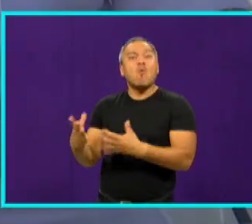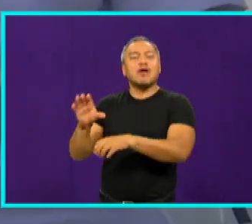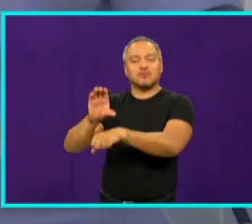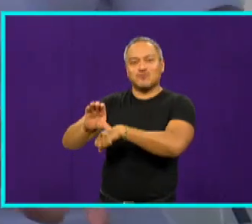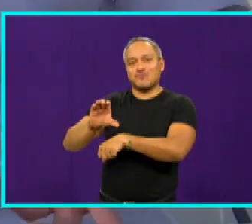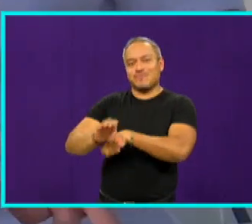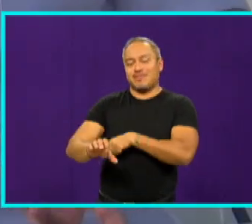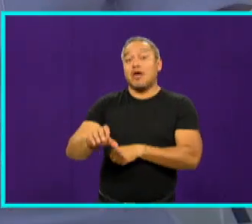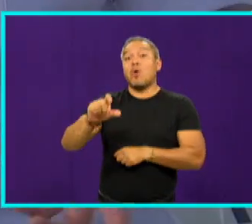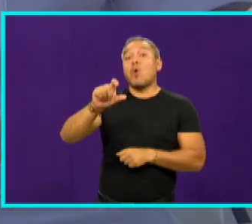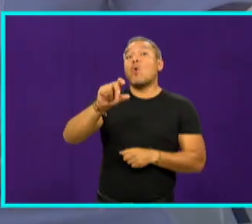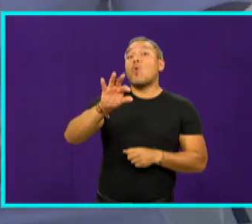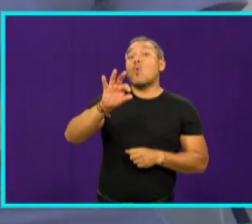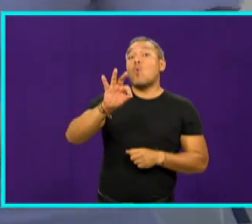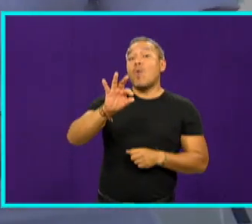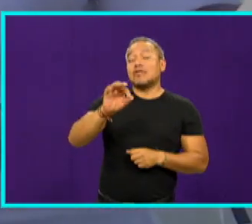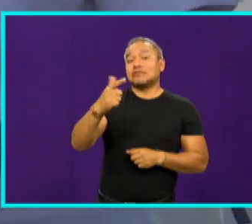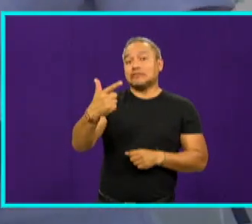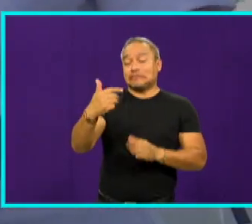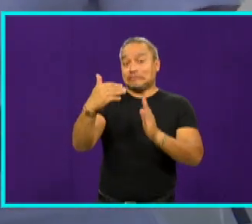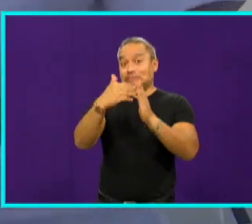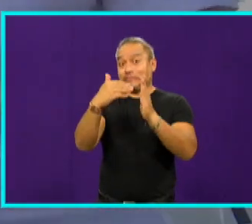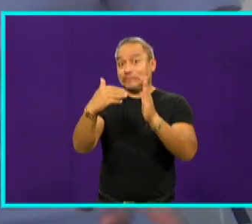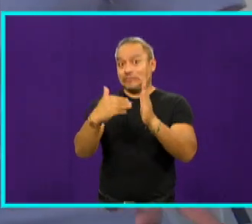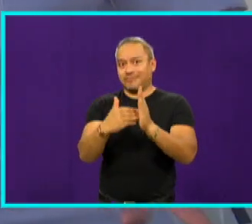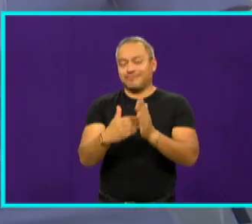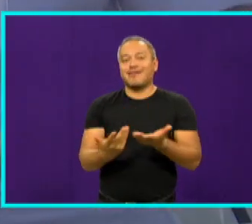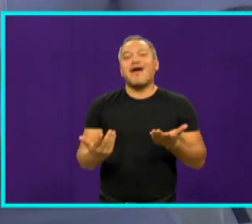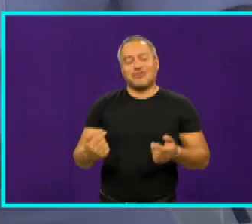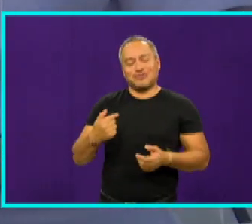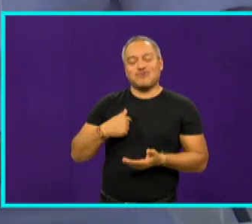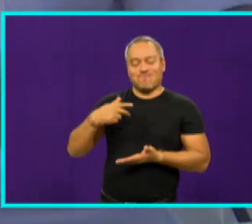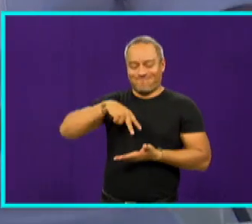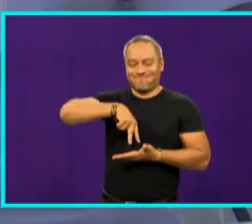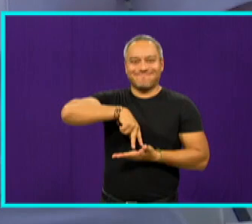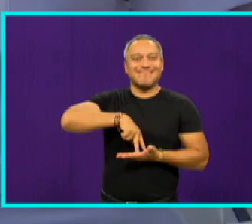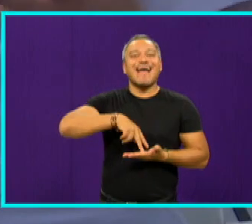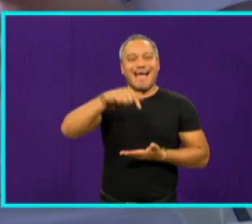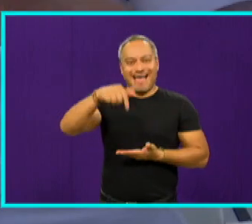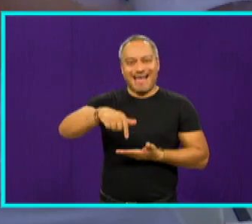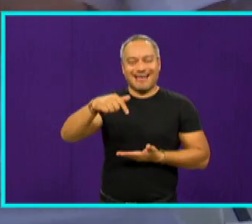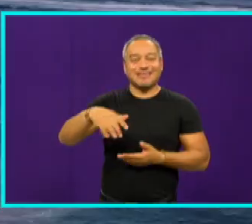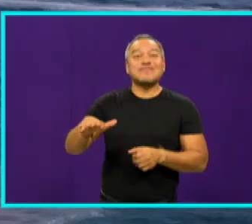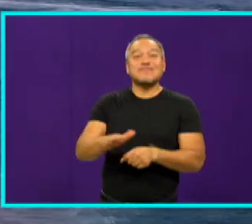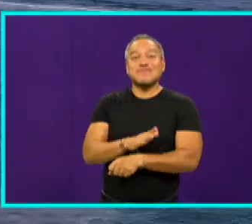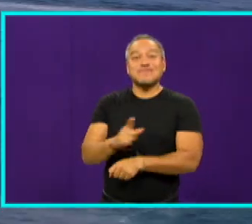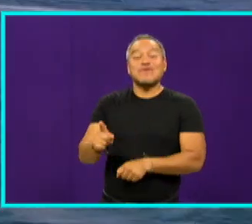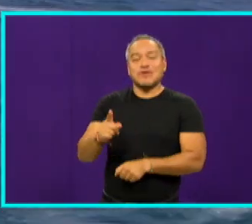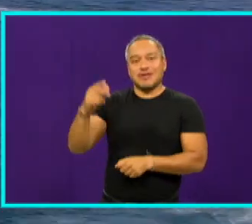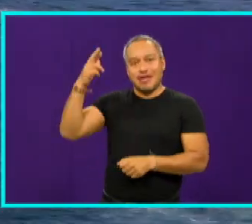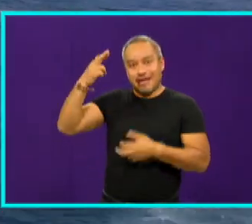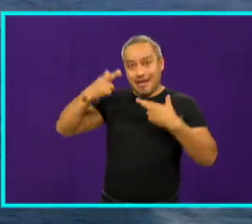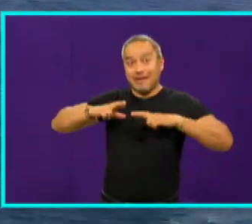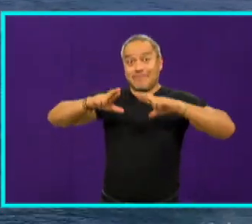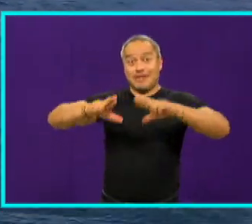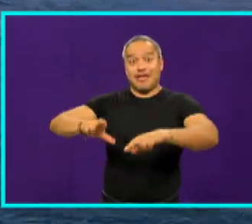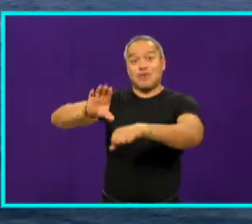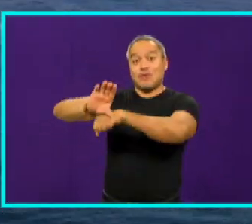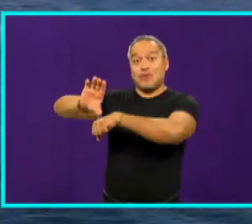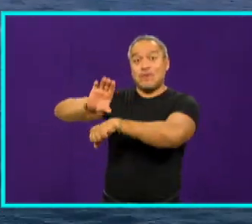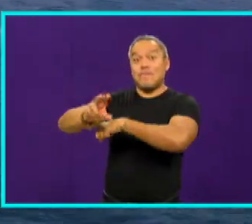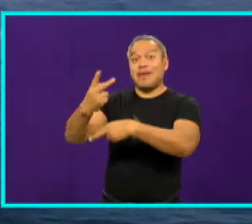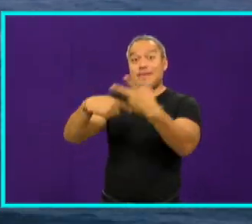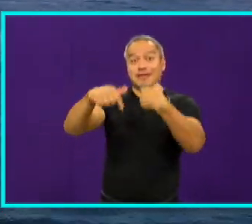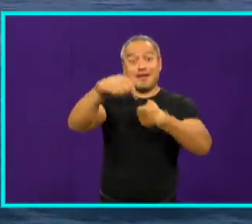La experiencia de estar a bordo del buque Gloria es un honor porque es el buque embajador de Colombia y es muy lindo llevar un pedacito de nuestro país acá a puerto.